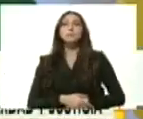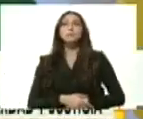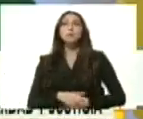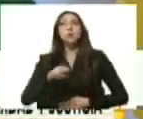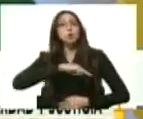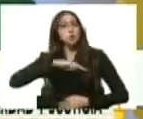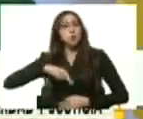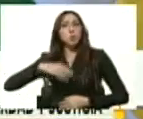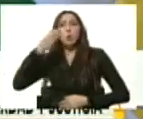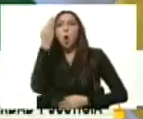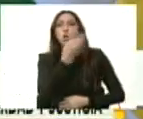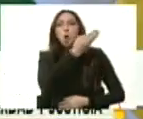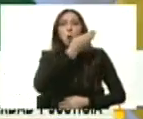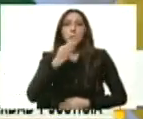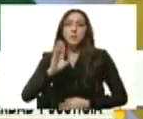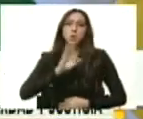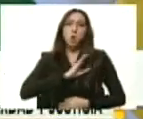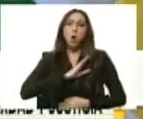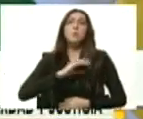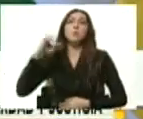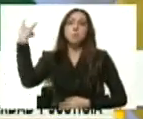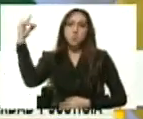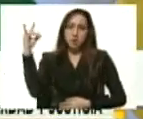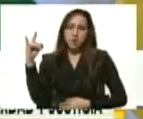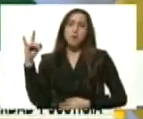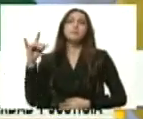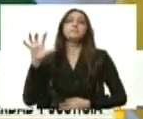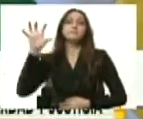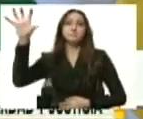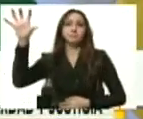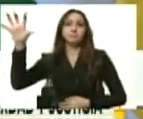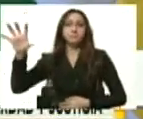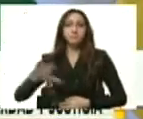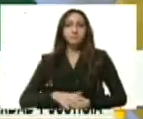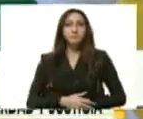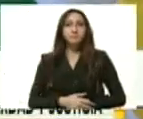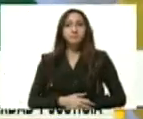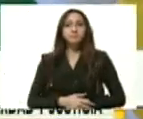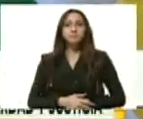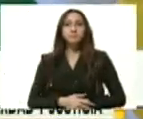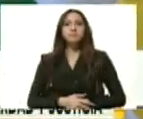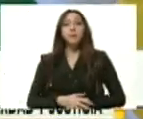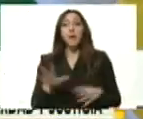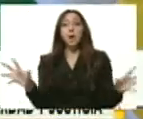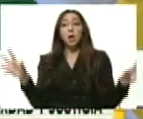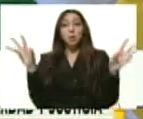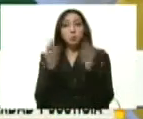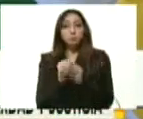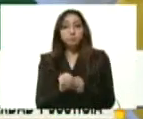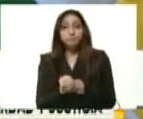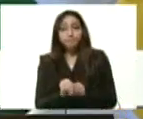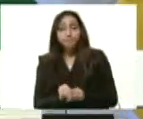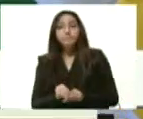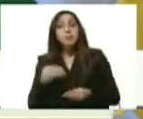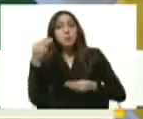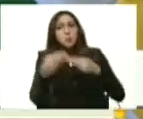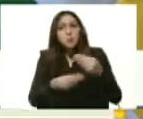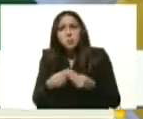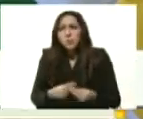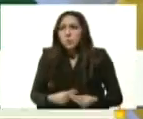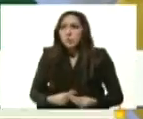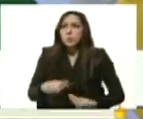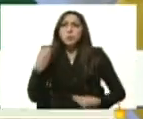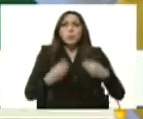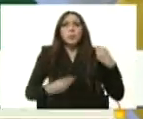inquebrantable compromiso como Estado Plurinacional de Bolivia. Para finalizar, hago mías nuevamente